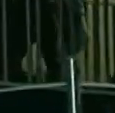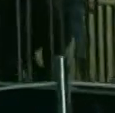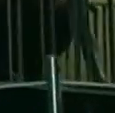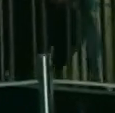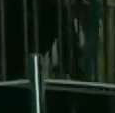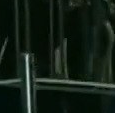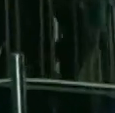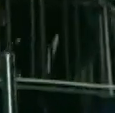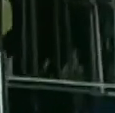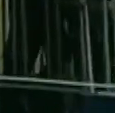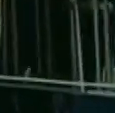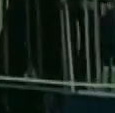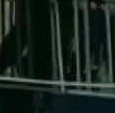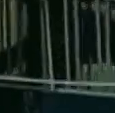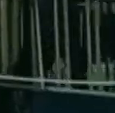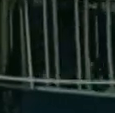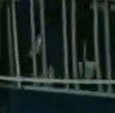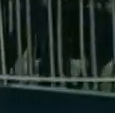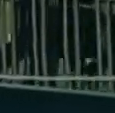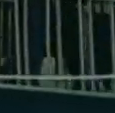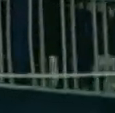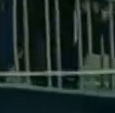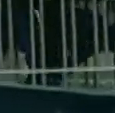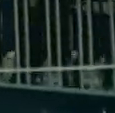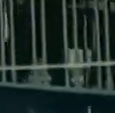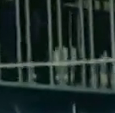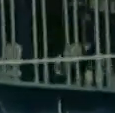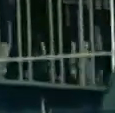Vamos al Consejo Nacional Electoral. Listo, información a esta hora.